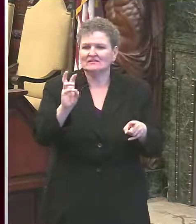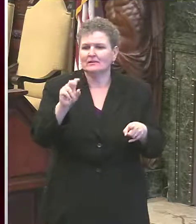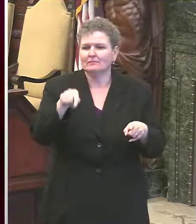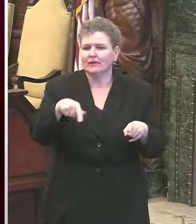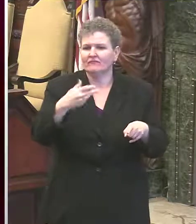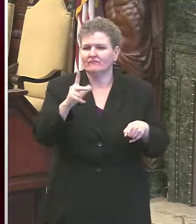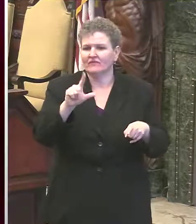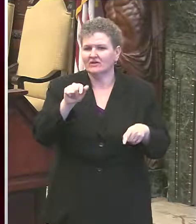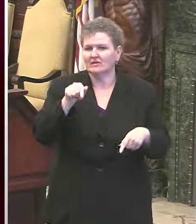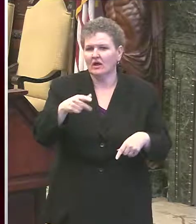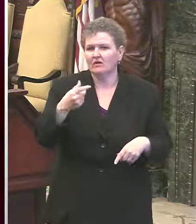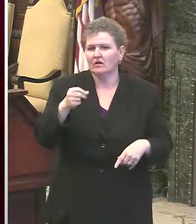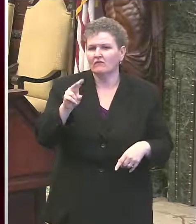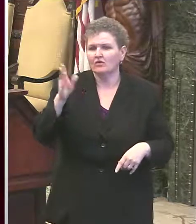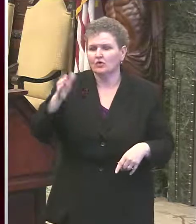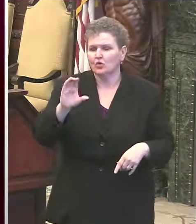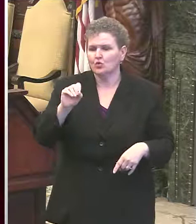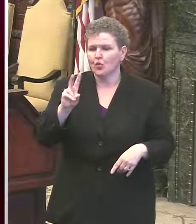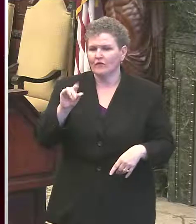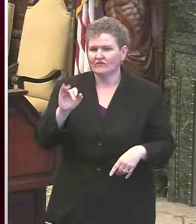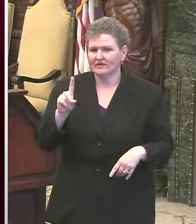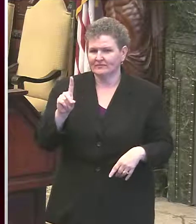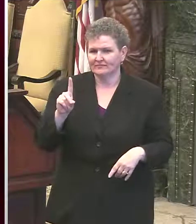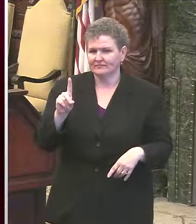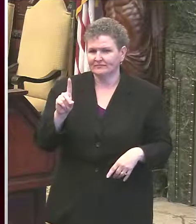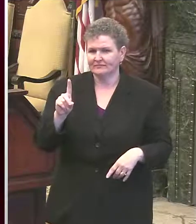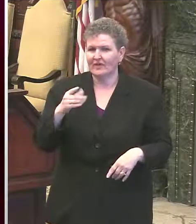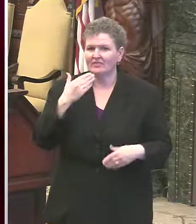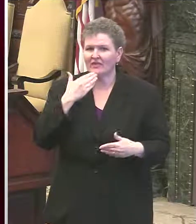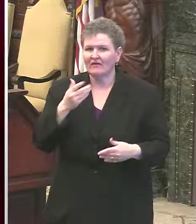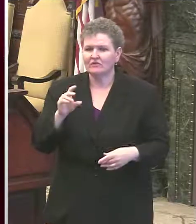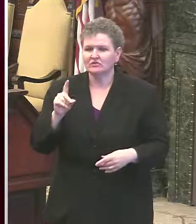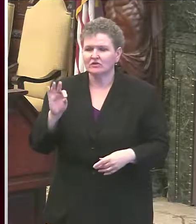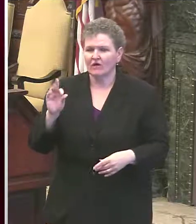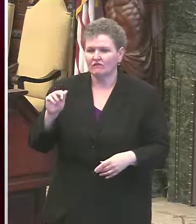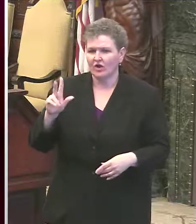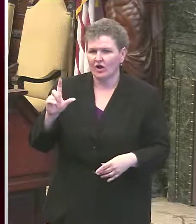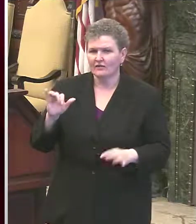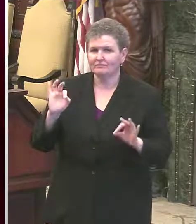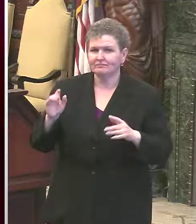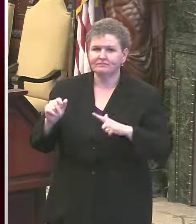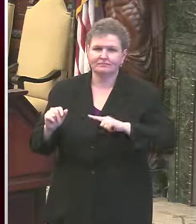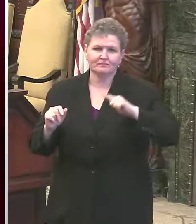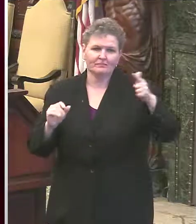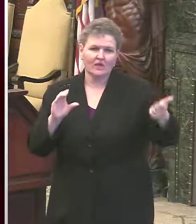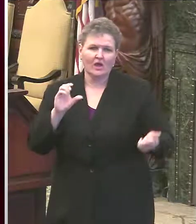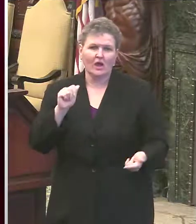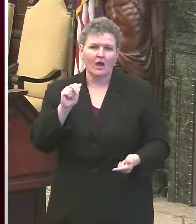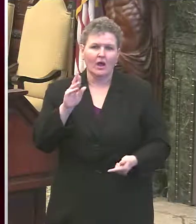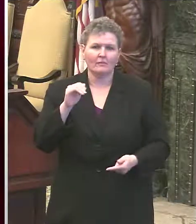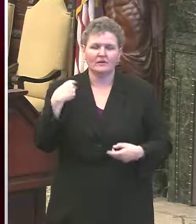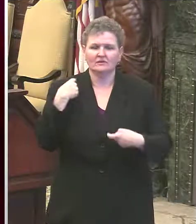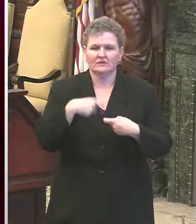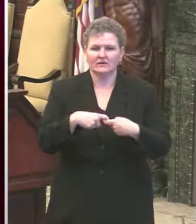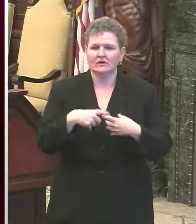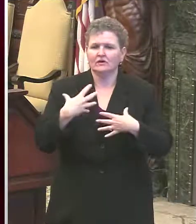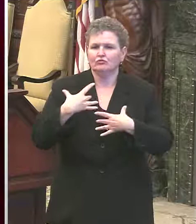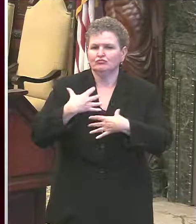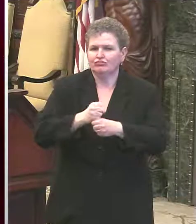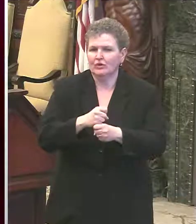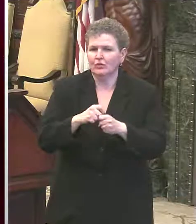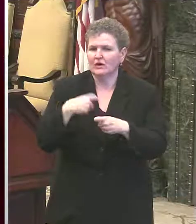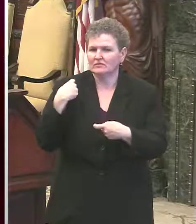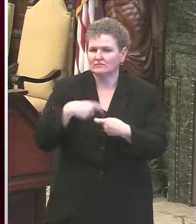www.phila.gov/COVID. Thanks. Thank you, Dr. Farley. Now, Armando will provide a summary of today's remarks in